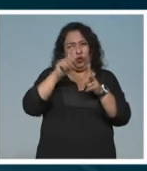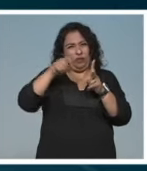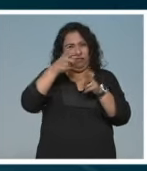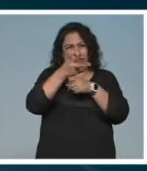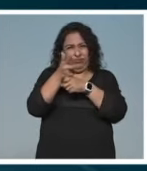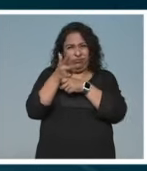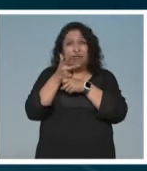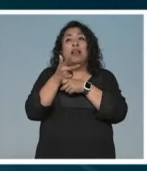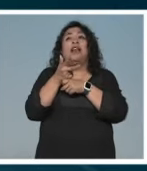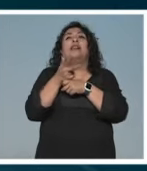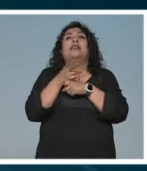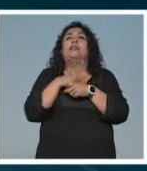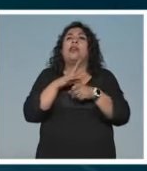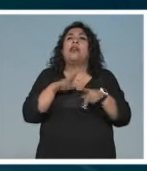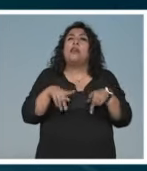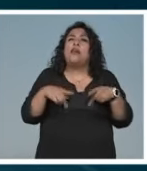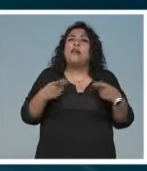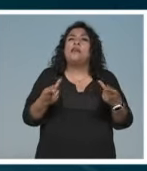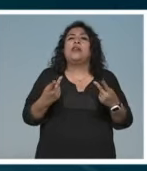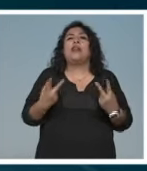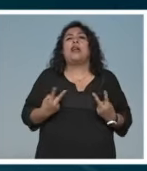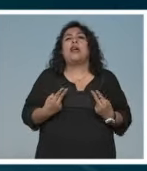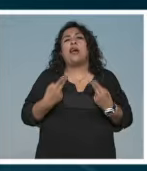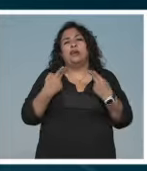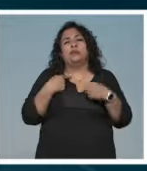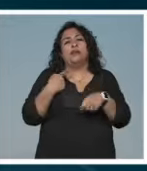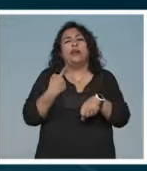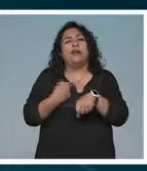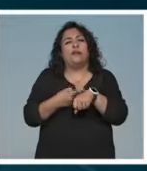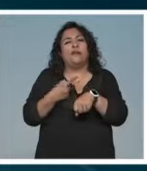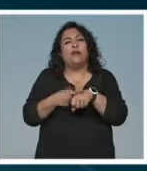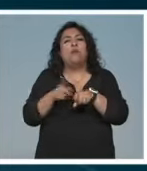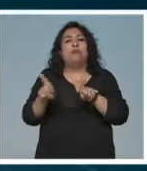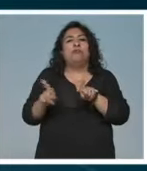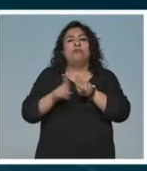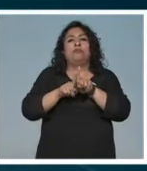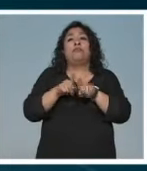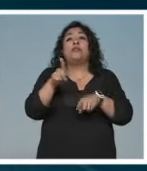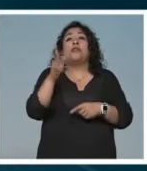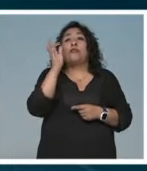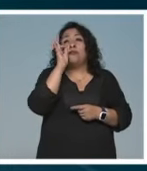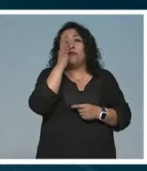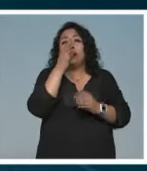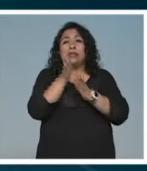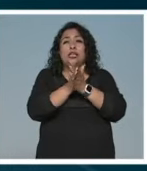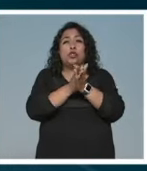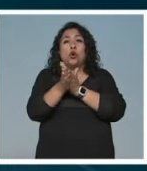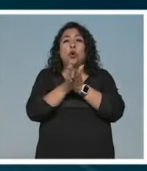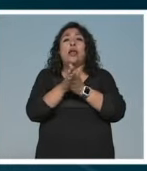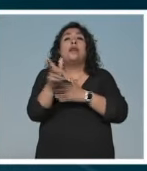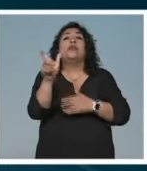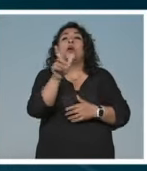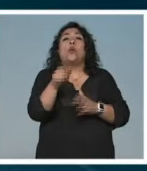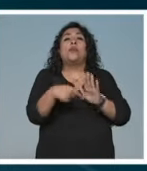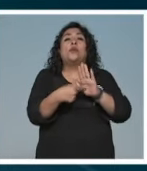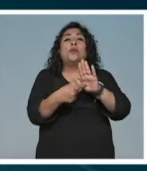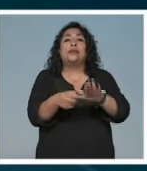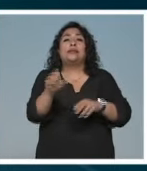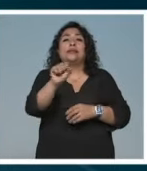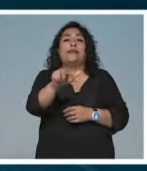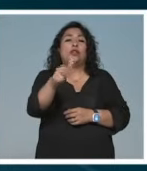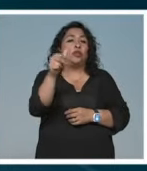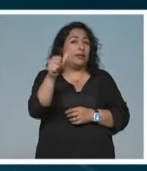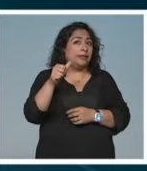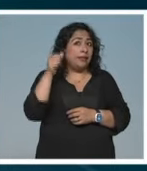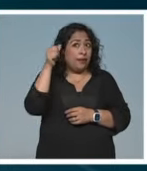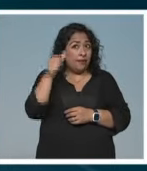rodaje demasiado débil por el cáncer que lo aquejaba. Fresa y Chocolate se exhibe este próximo sábado 13 de